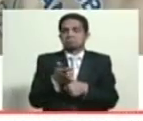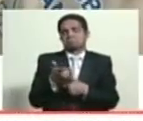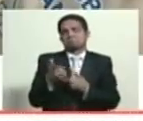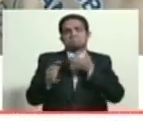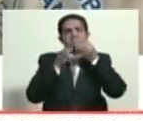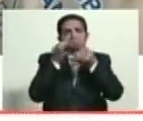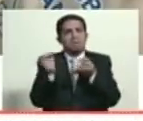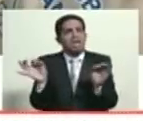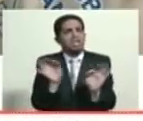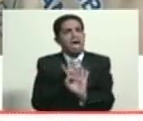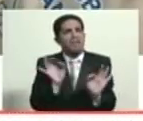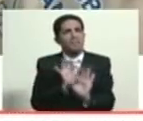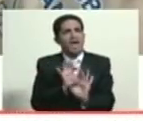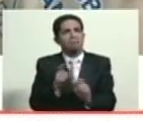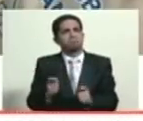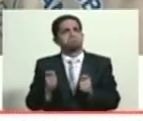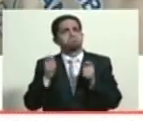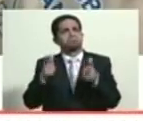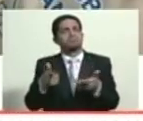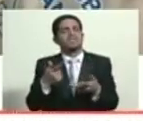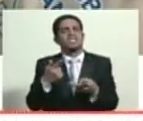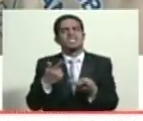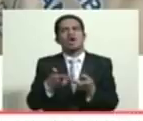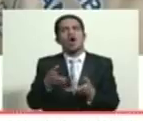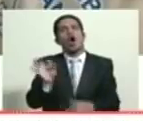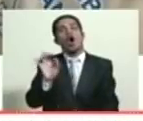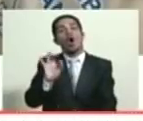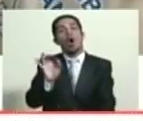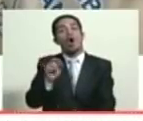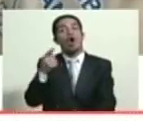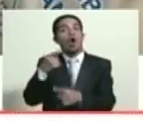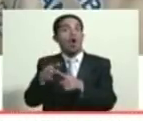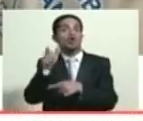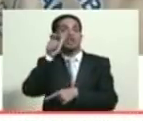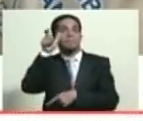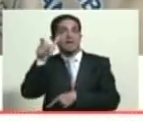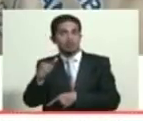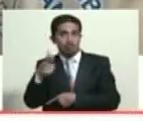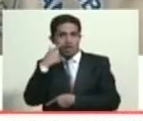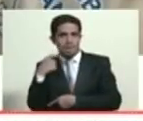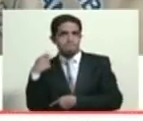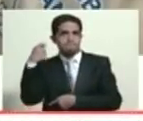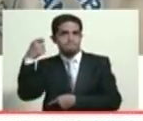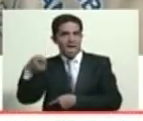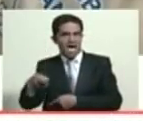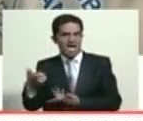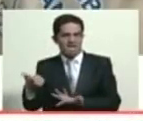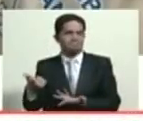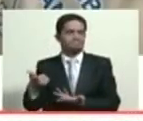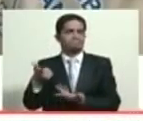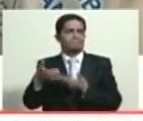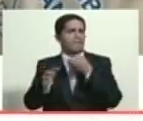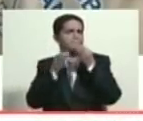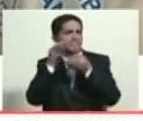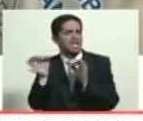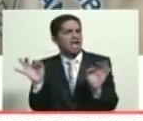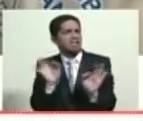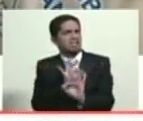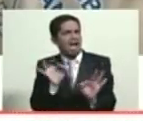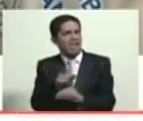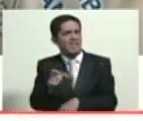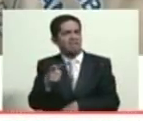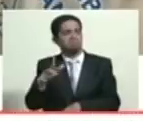sus costos, ni qué persona o institución financia o costea esas